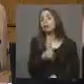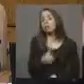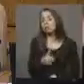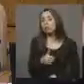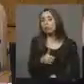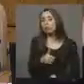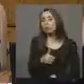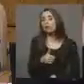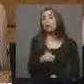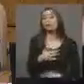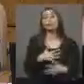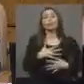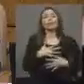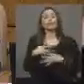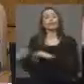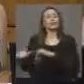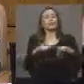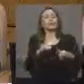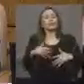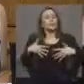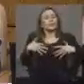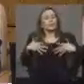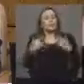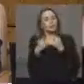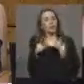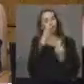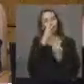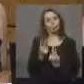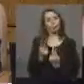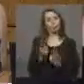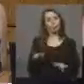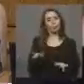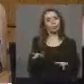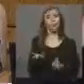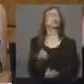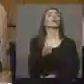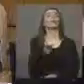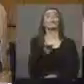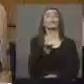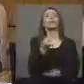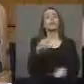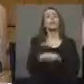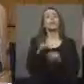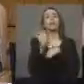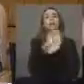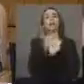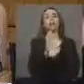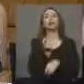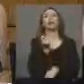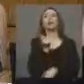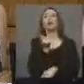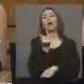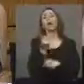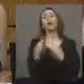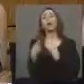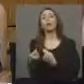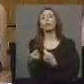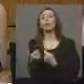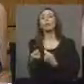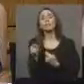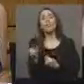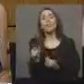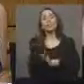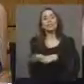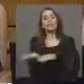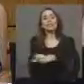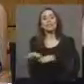Cuando el sentido común nos indica otra cosa. ¿Cuánto cuesta una ambulancia? ¿Cuánto cuesta tener un servicio allí